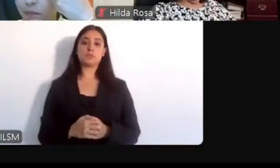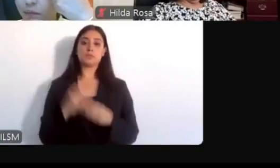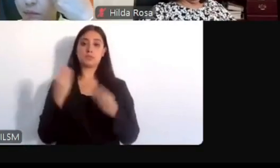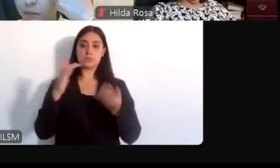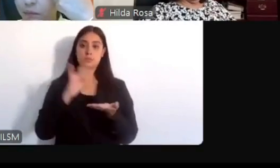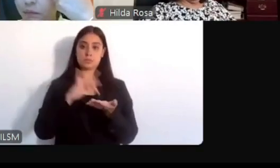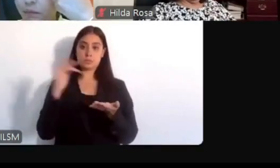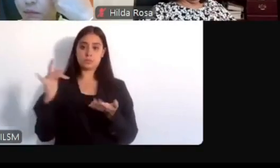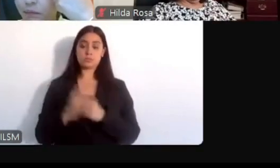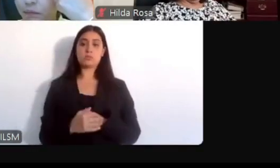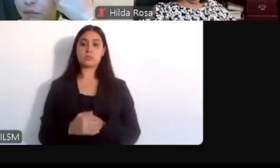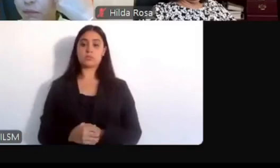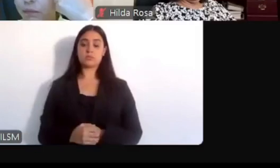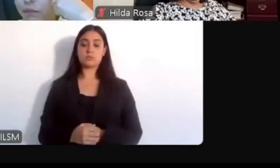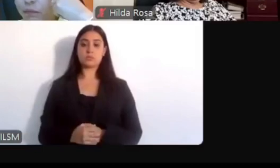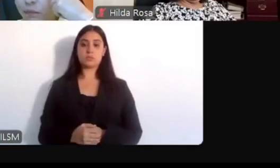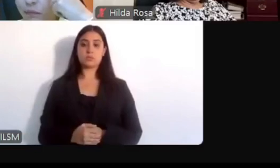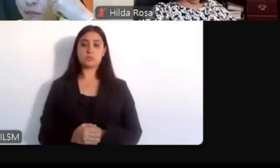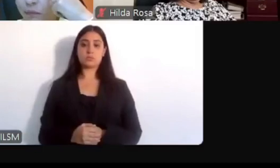magistrada